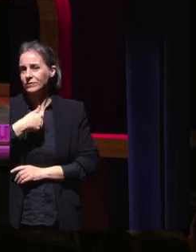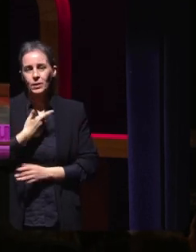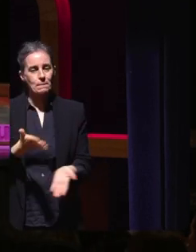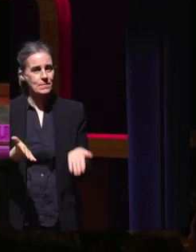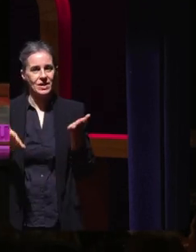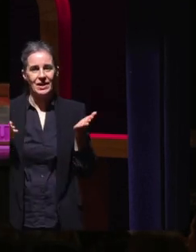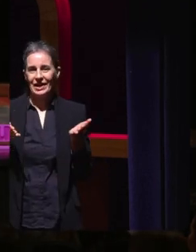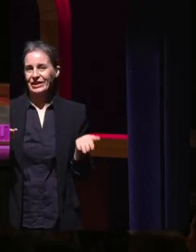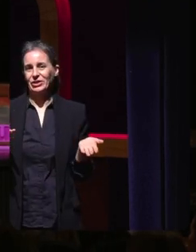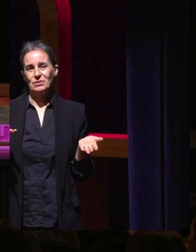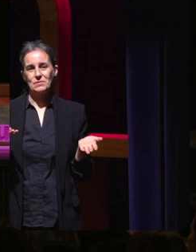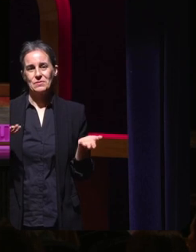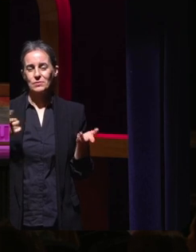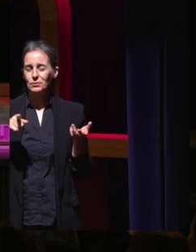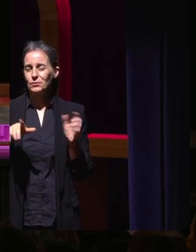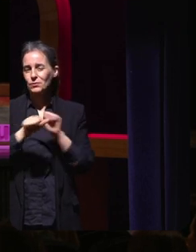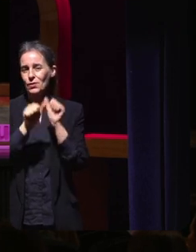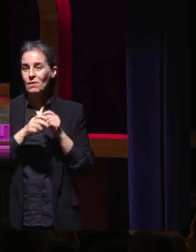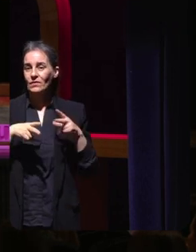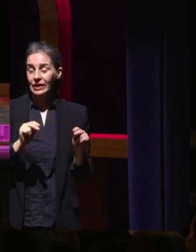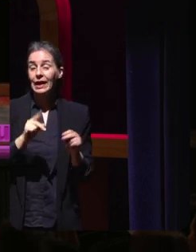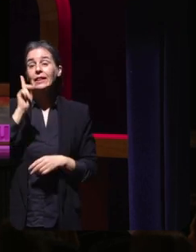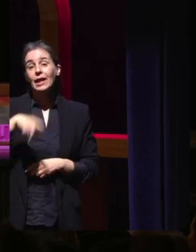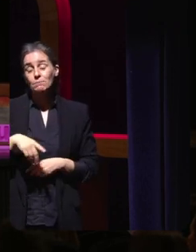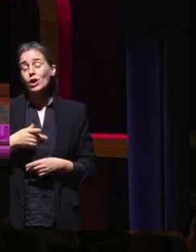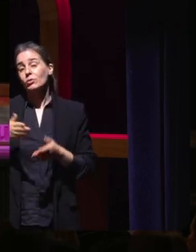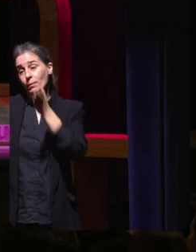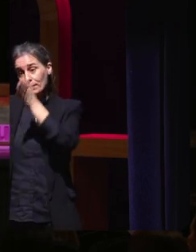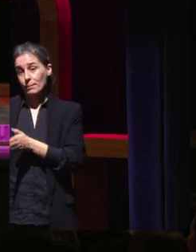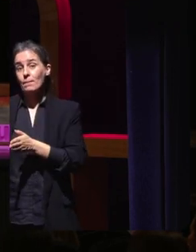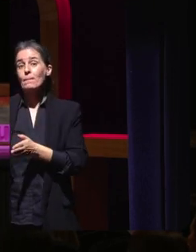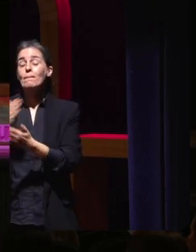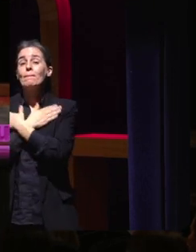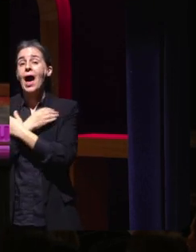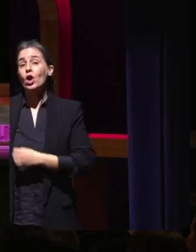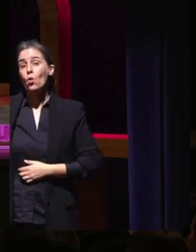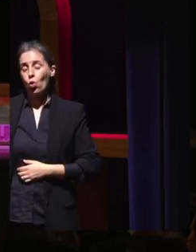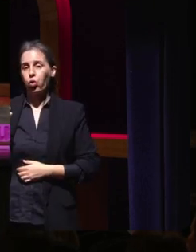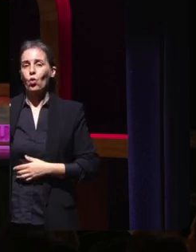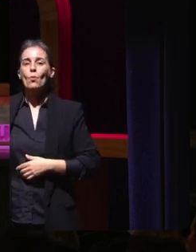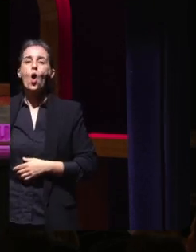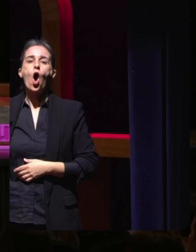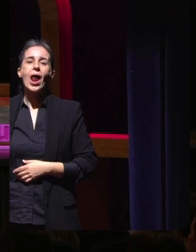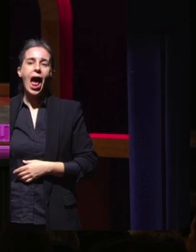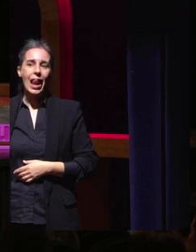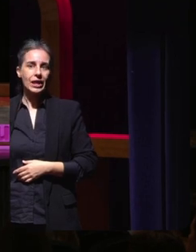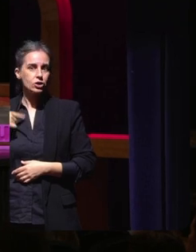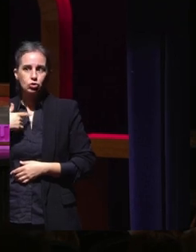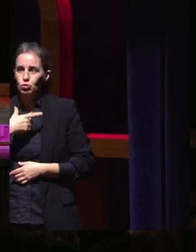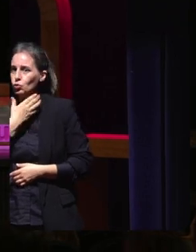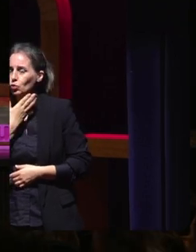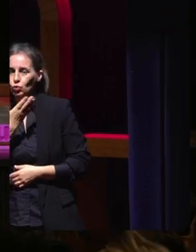como como acabaste ese también figura de María Luz Morales que tampoco ha añacía no y Qué curioso que